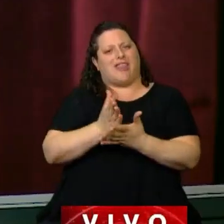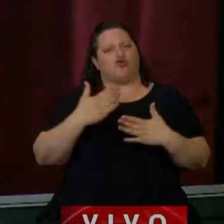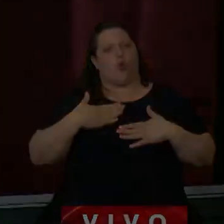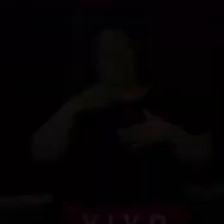diputada